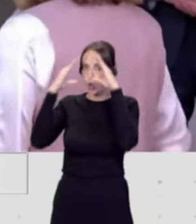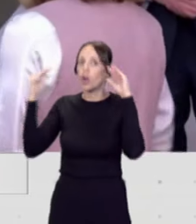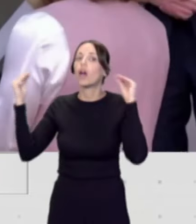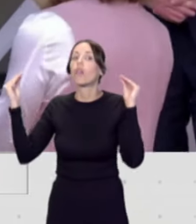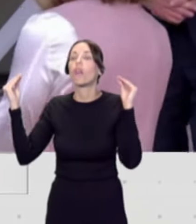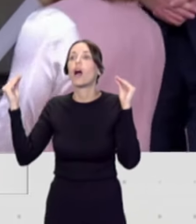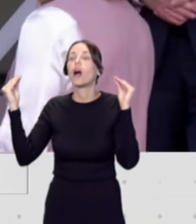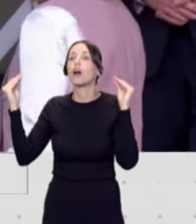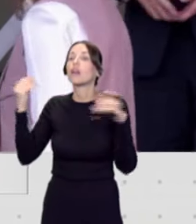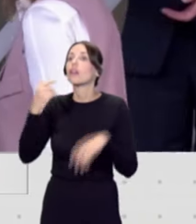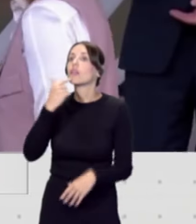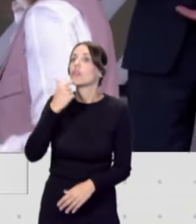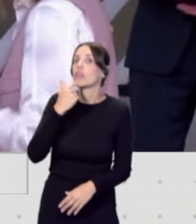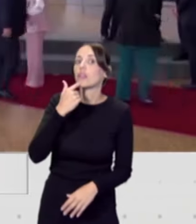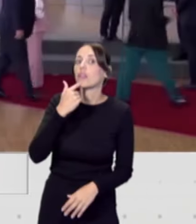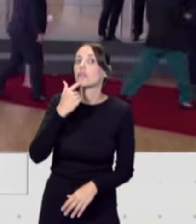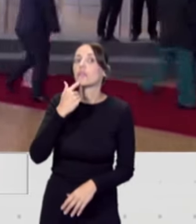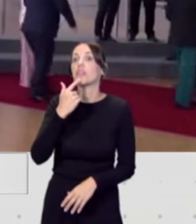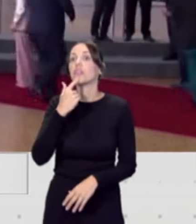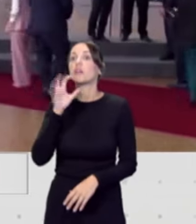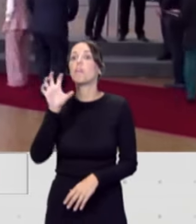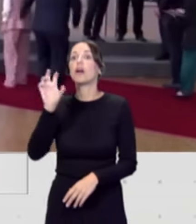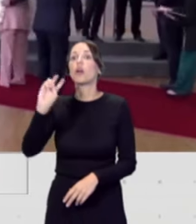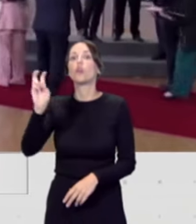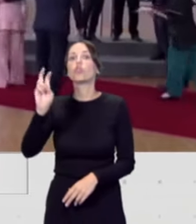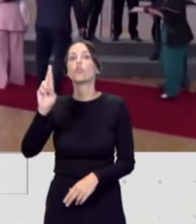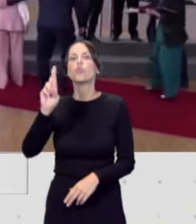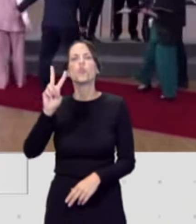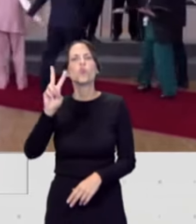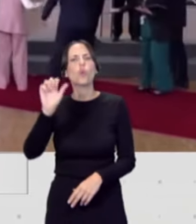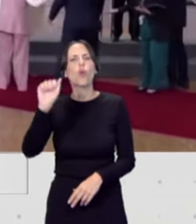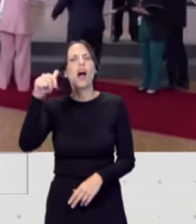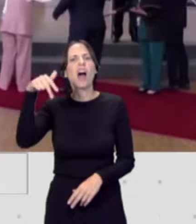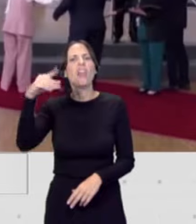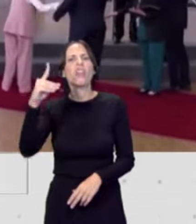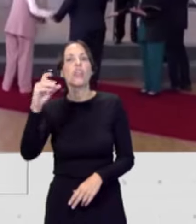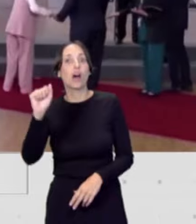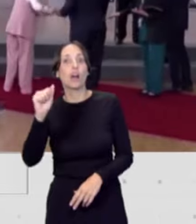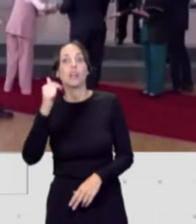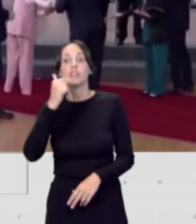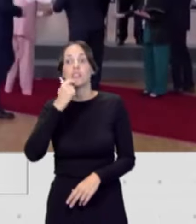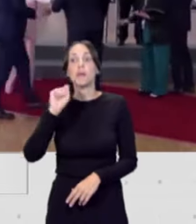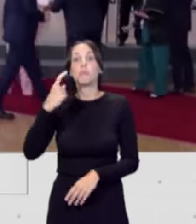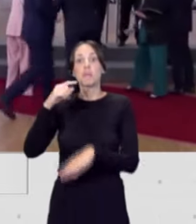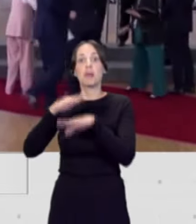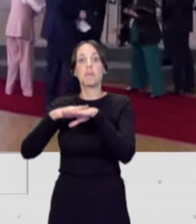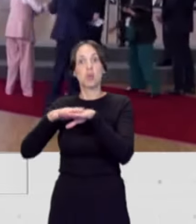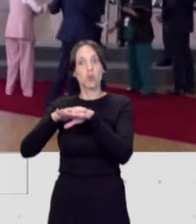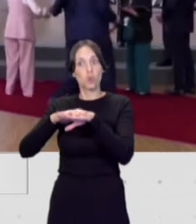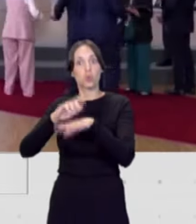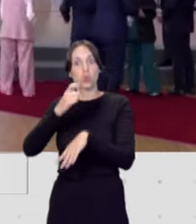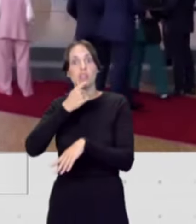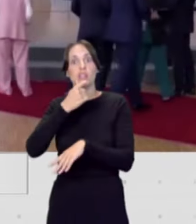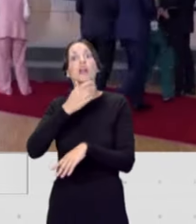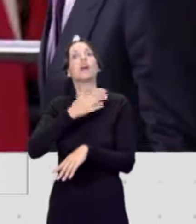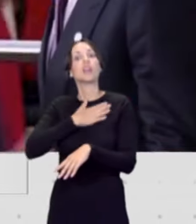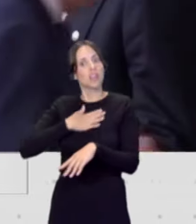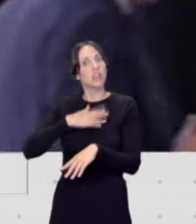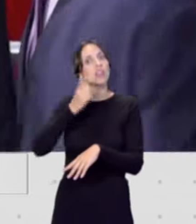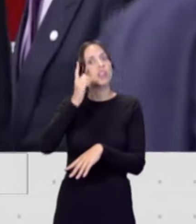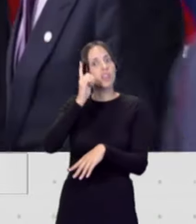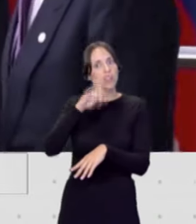Holanda, dice que Ruanda, el país al que Sunak, el que fue primer ministro británico, quería mandar también